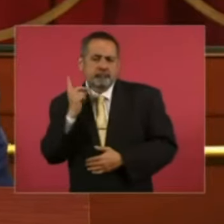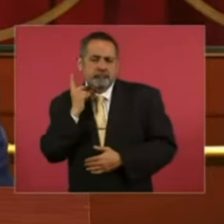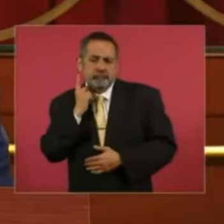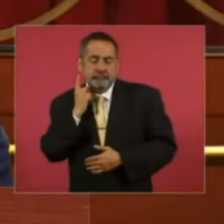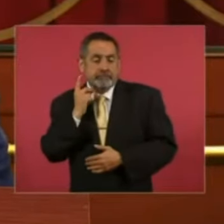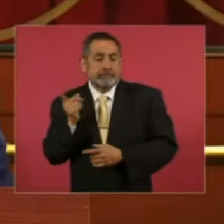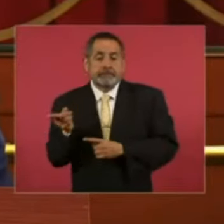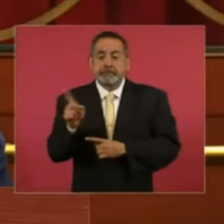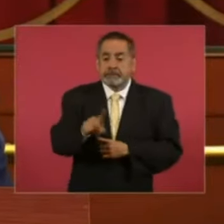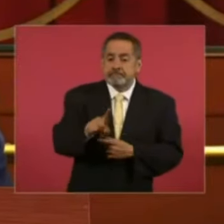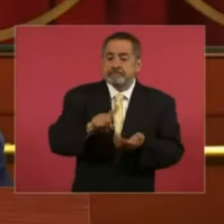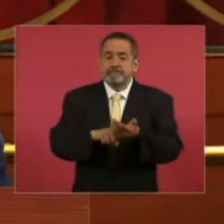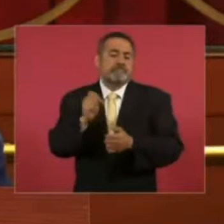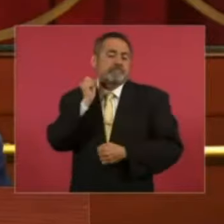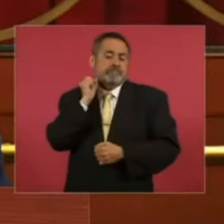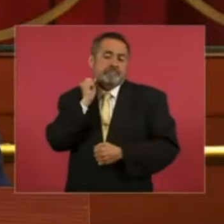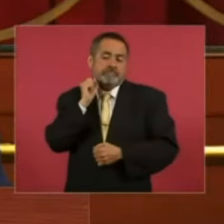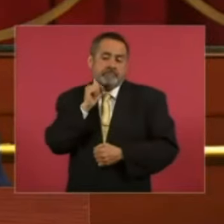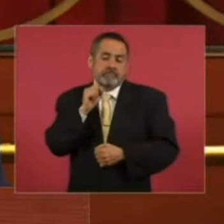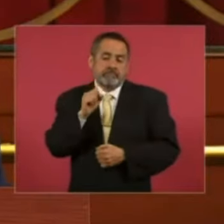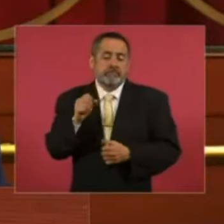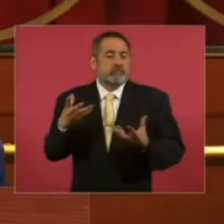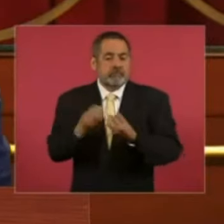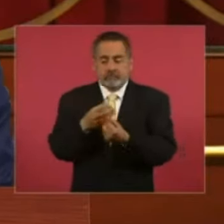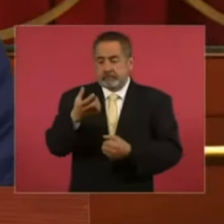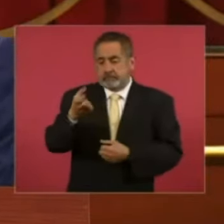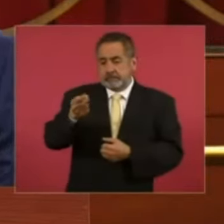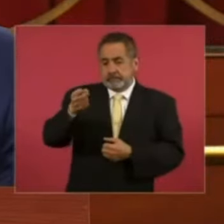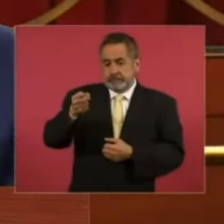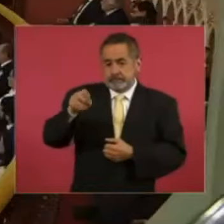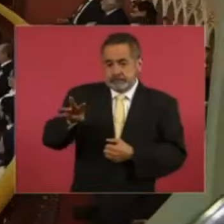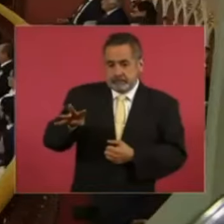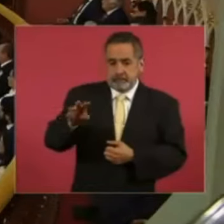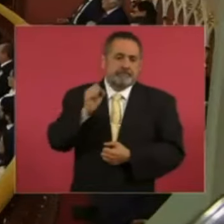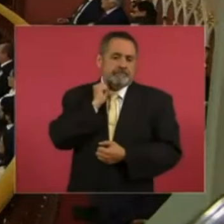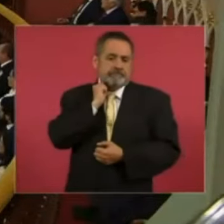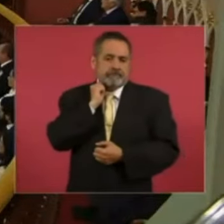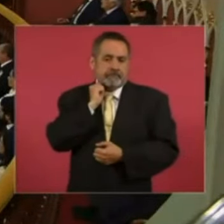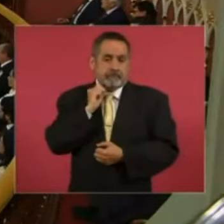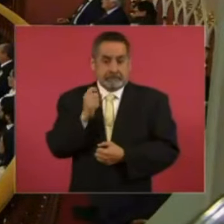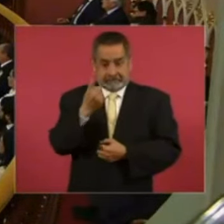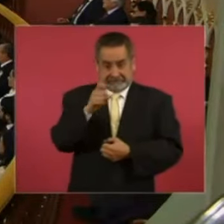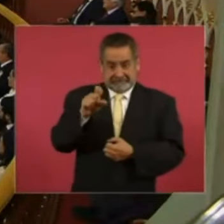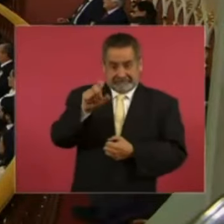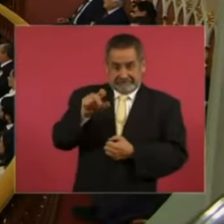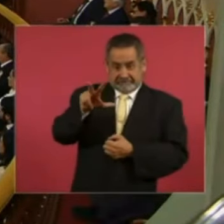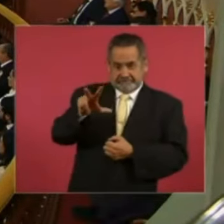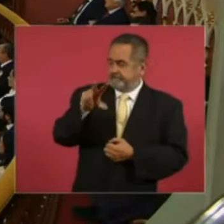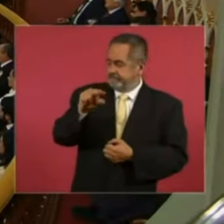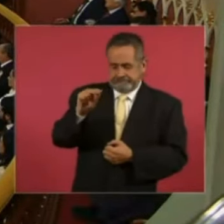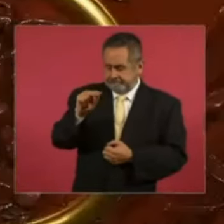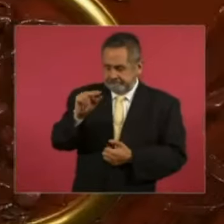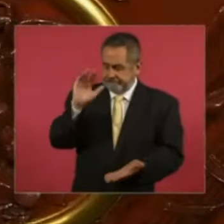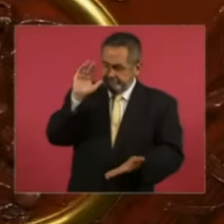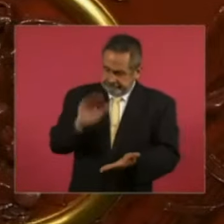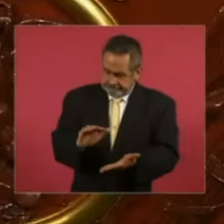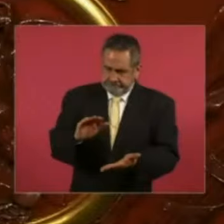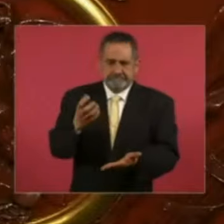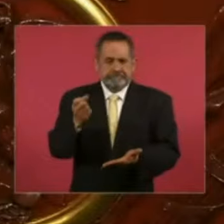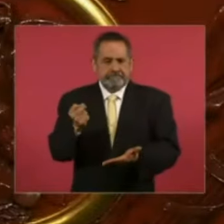Constitución, pero tiene el sentido de que han sido luchas directamente con la Suprema Corte, Álvaro.